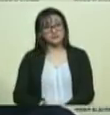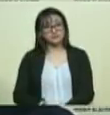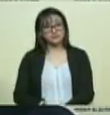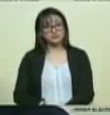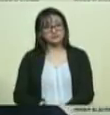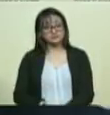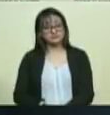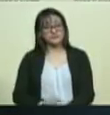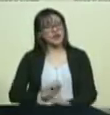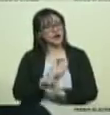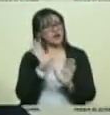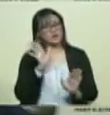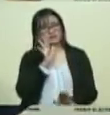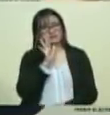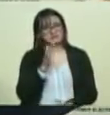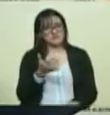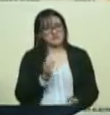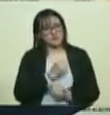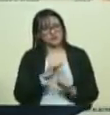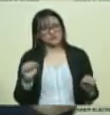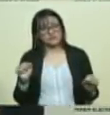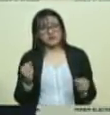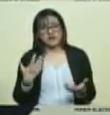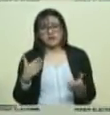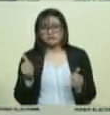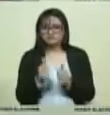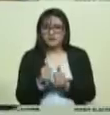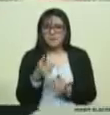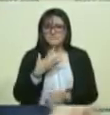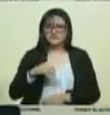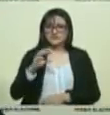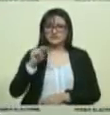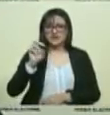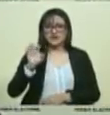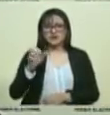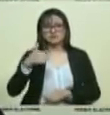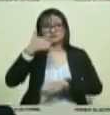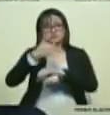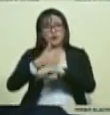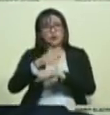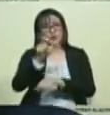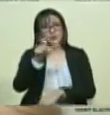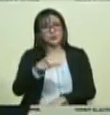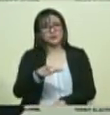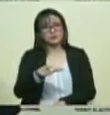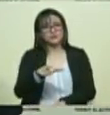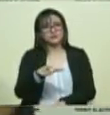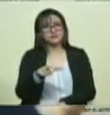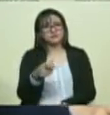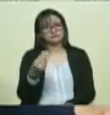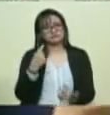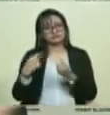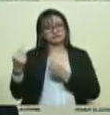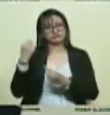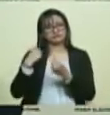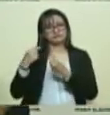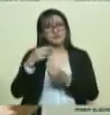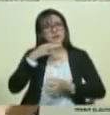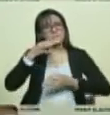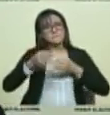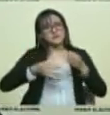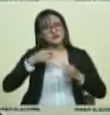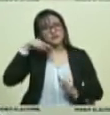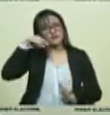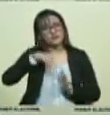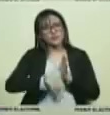claro no puede ser. Hemos estado con la presidenta y con el rector Luis Emilio Rondón y nos han dado una explicación a